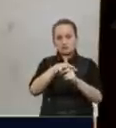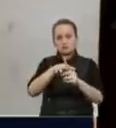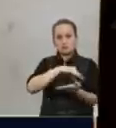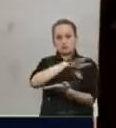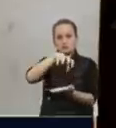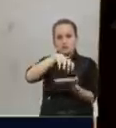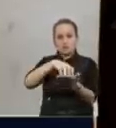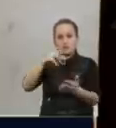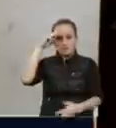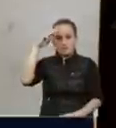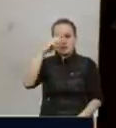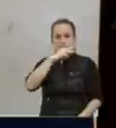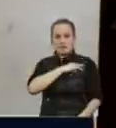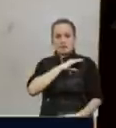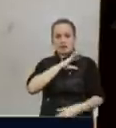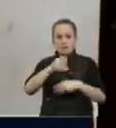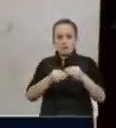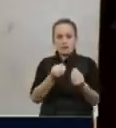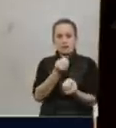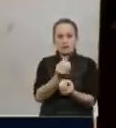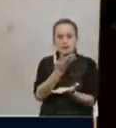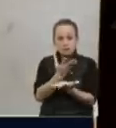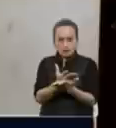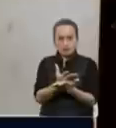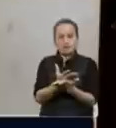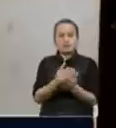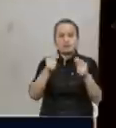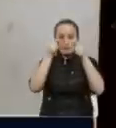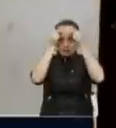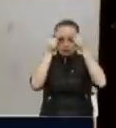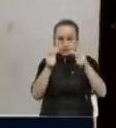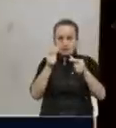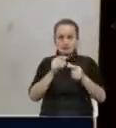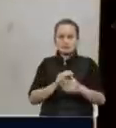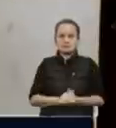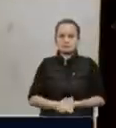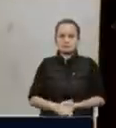militares y la infraestructura crítica del Estado.